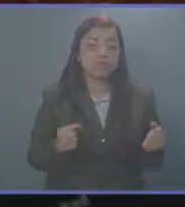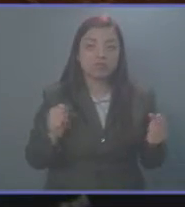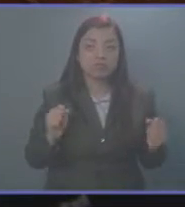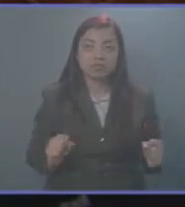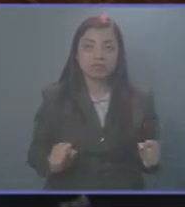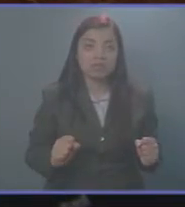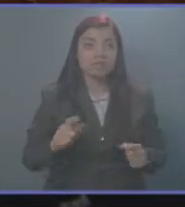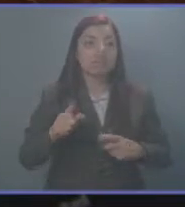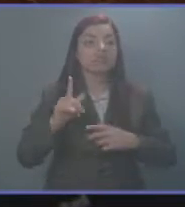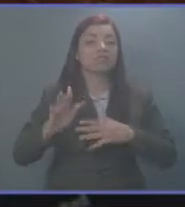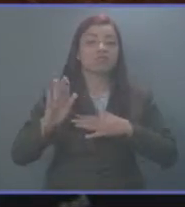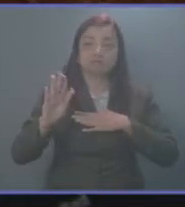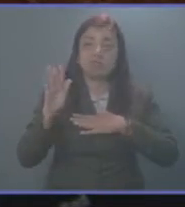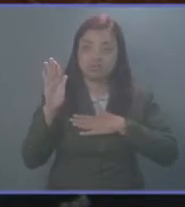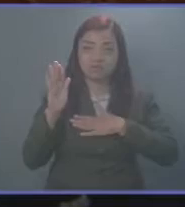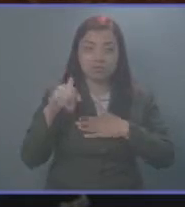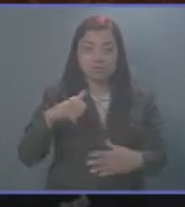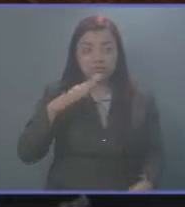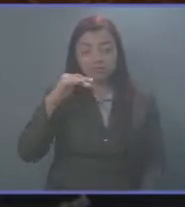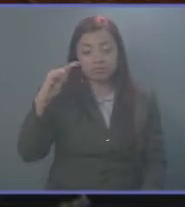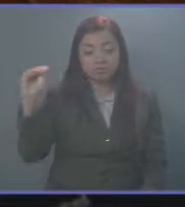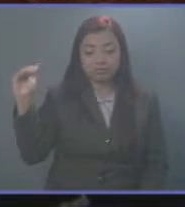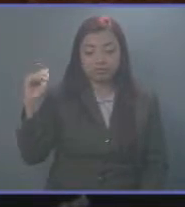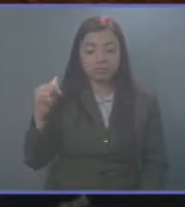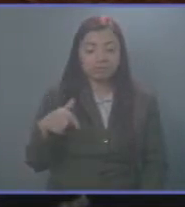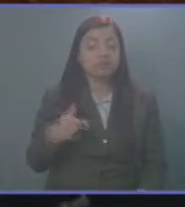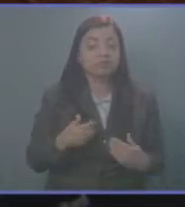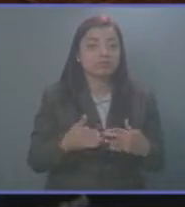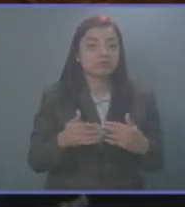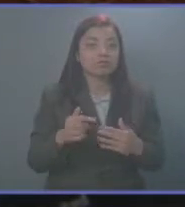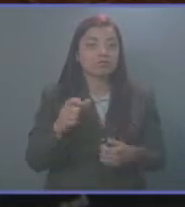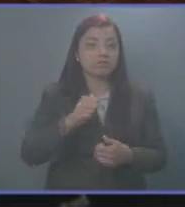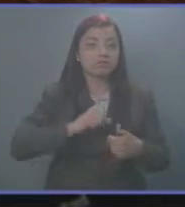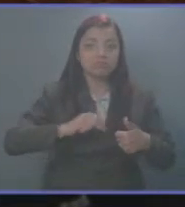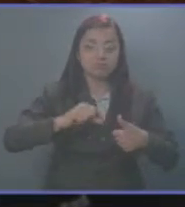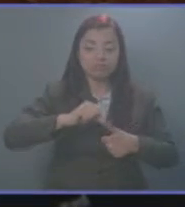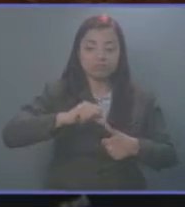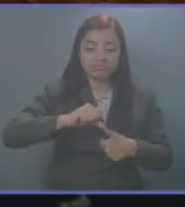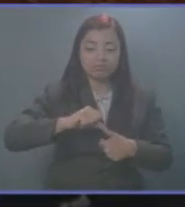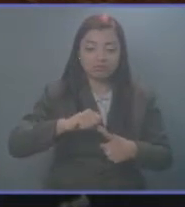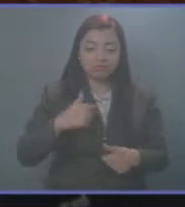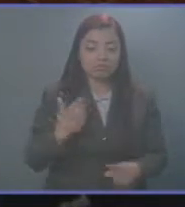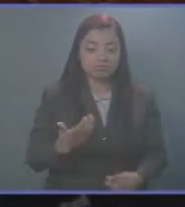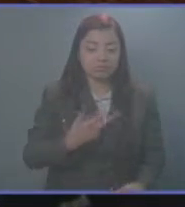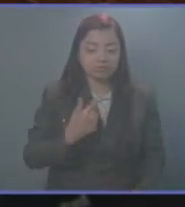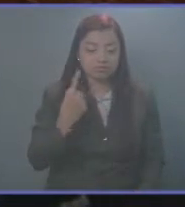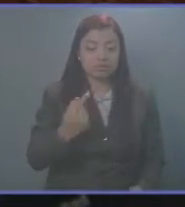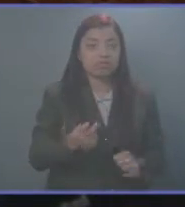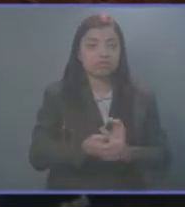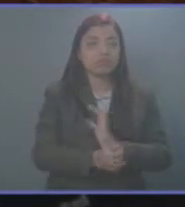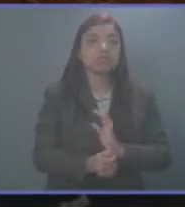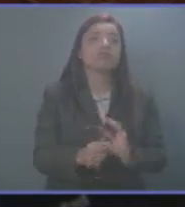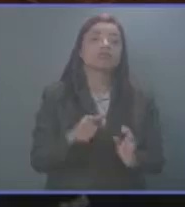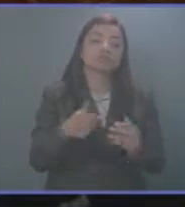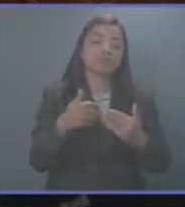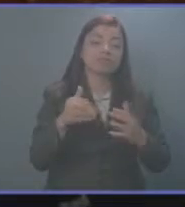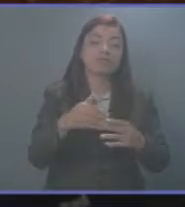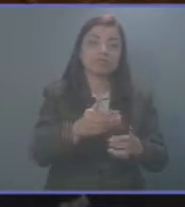el compromiso que tiene el país con el resto de Centroamérica y con nuestros propios atletas, es que el grupo